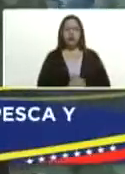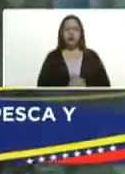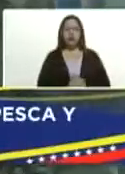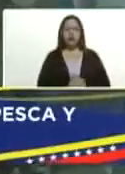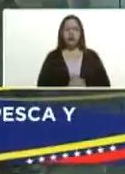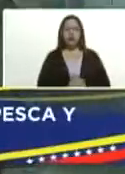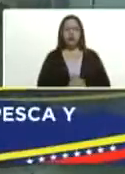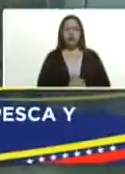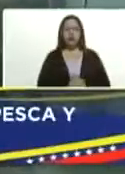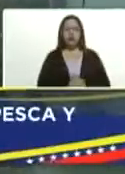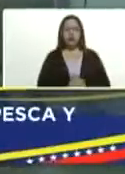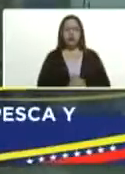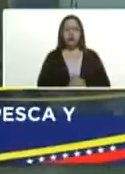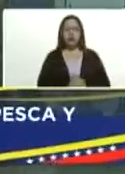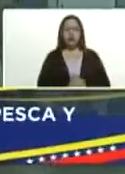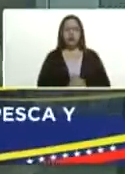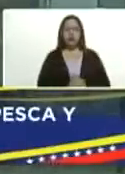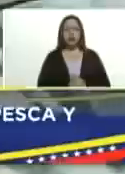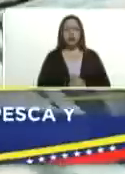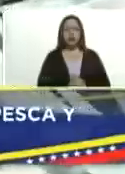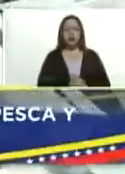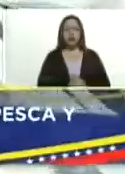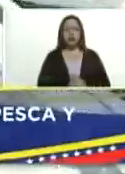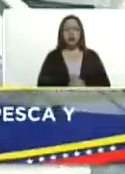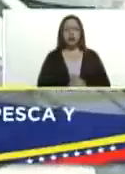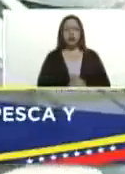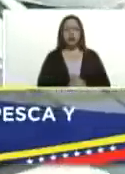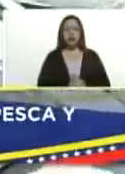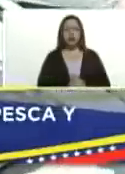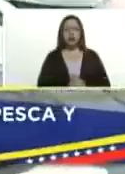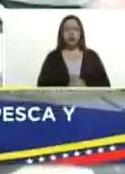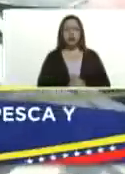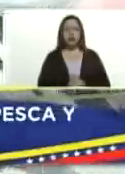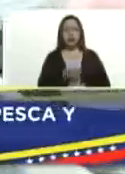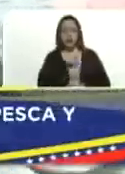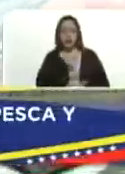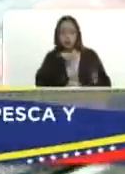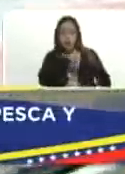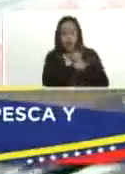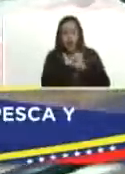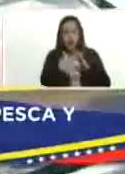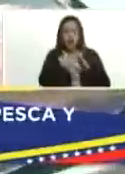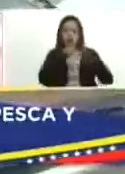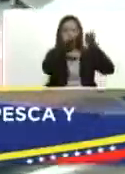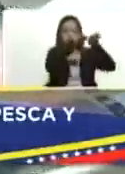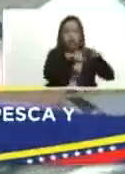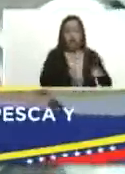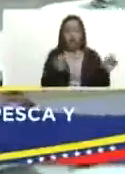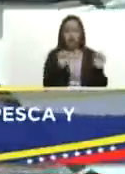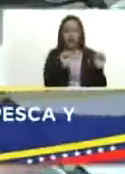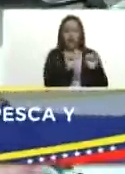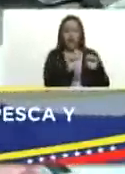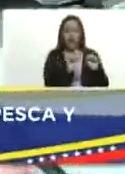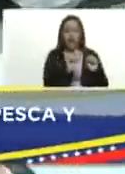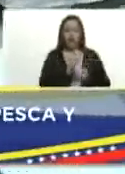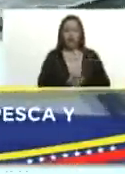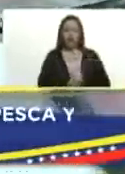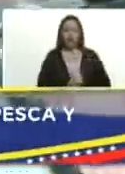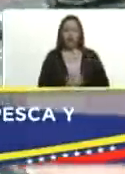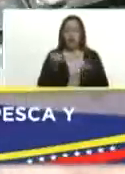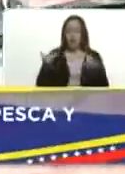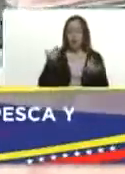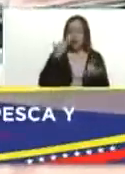Habla por el micrófono. A toda la sala para ir a los frigoríficos. Correcto, ahora vamos a todas las